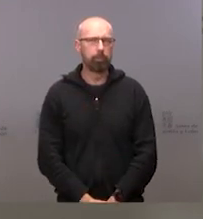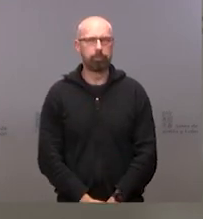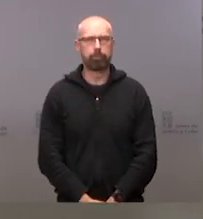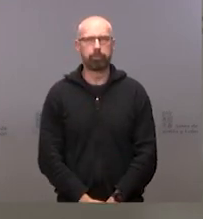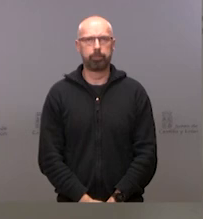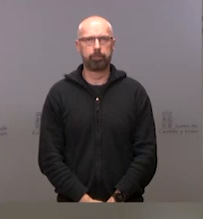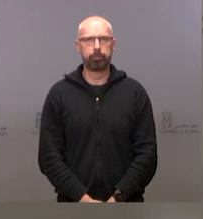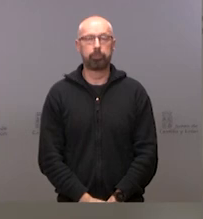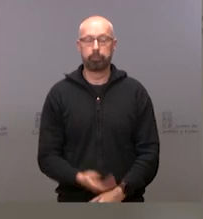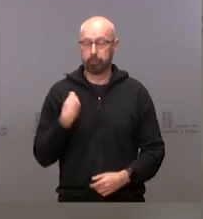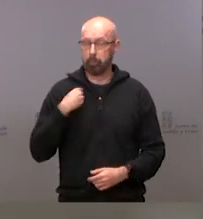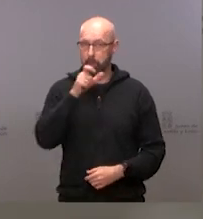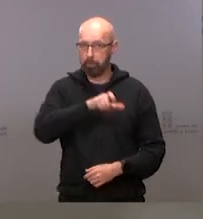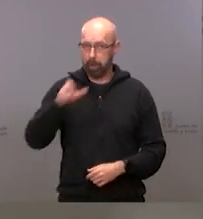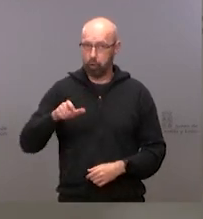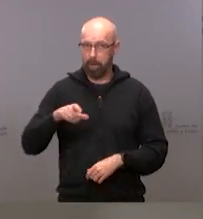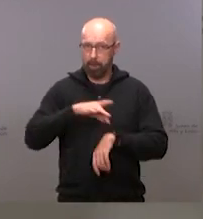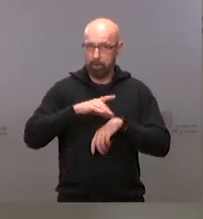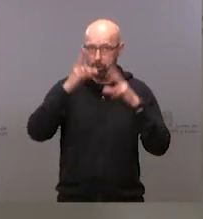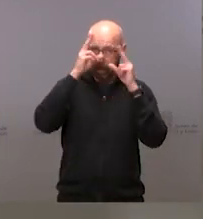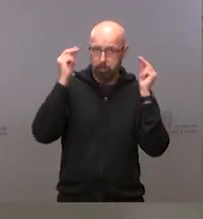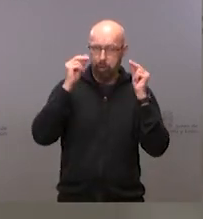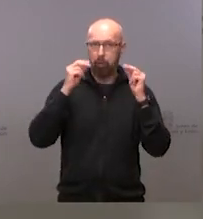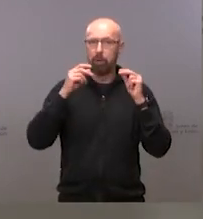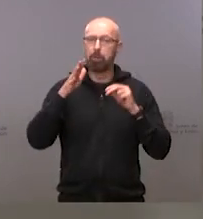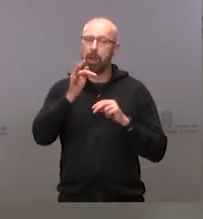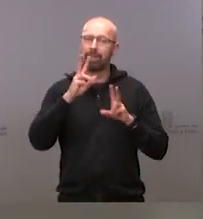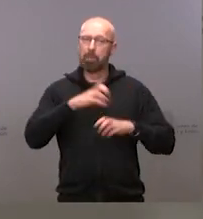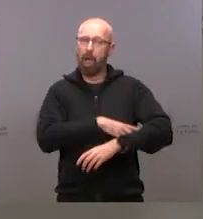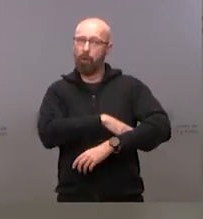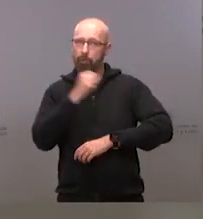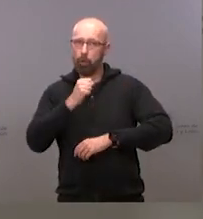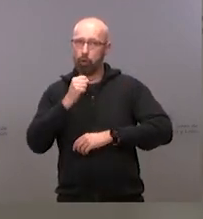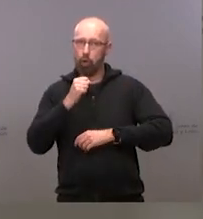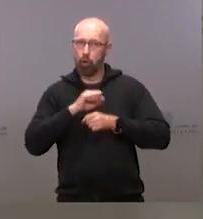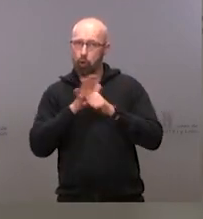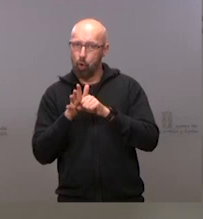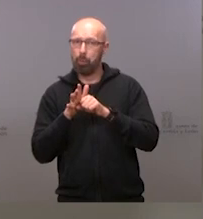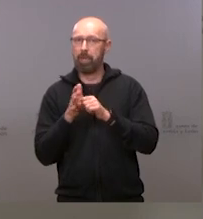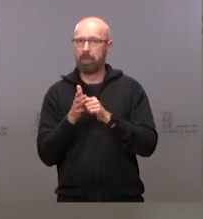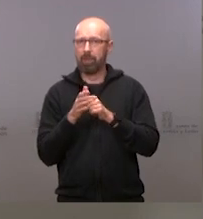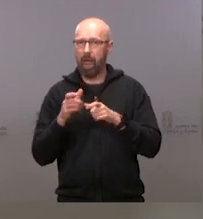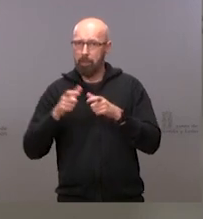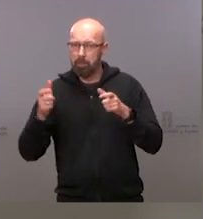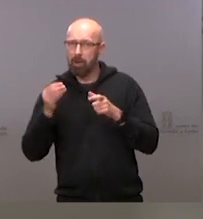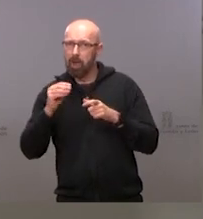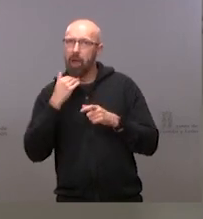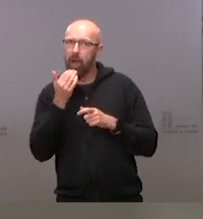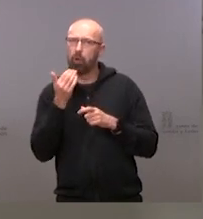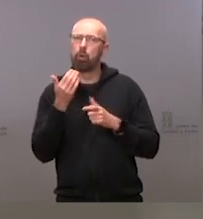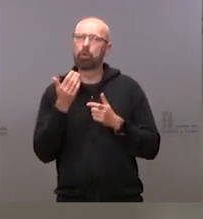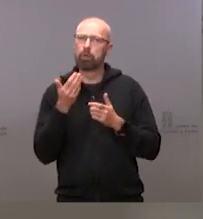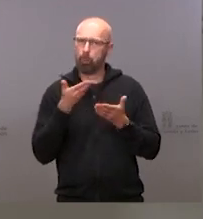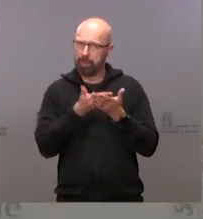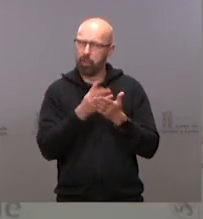el personal sanitario y ampliar el fondo cobit porque veo que son peticiones el presidente del gobierno ha dicho algo a este respecto